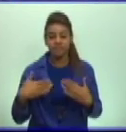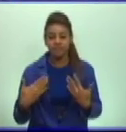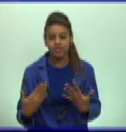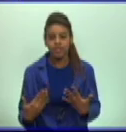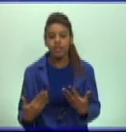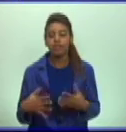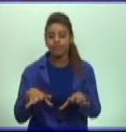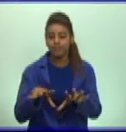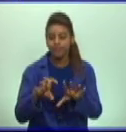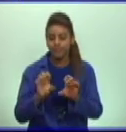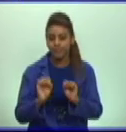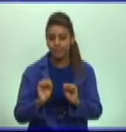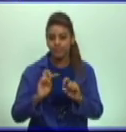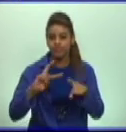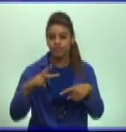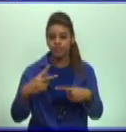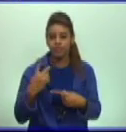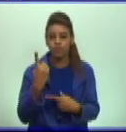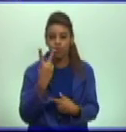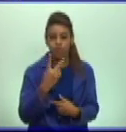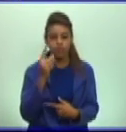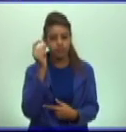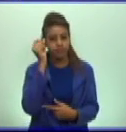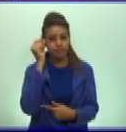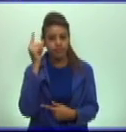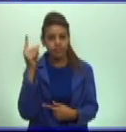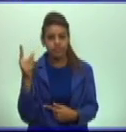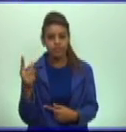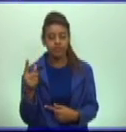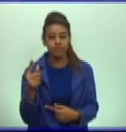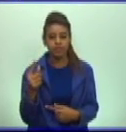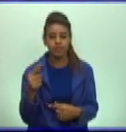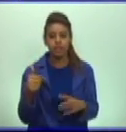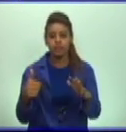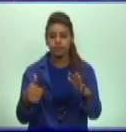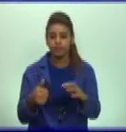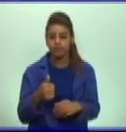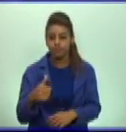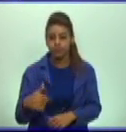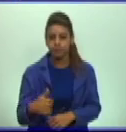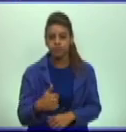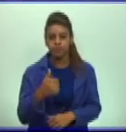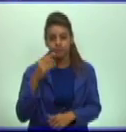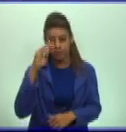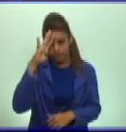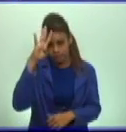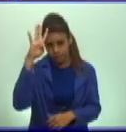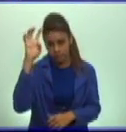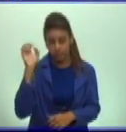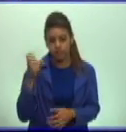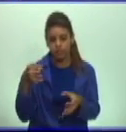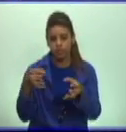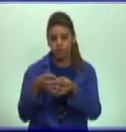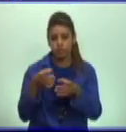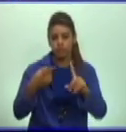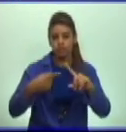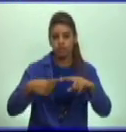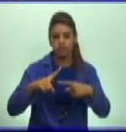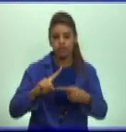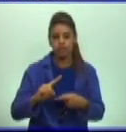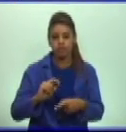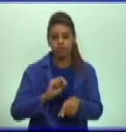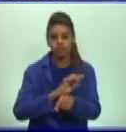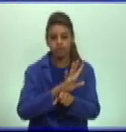a retomar las dos ideas expresadas por nuestro presidente en el grupo de trabajo temporal contra la